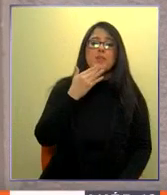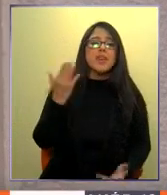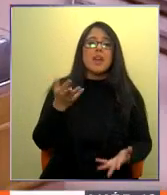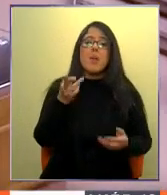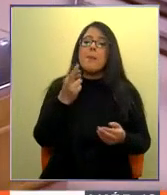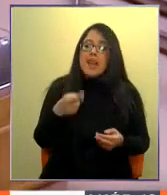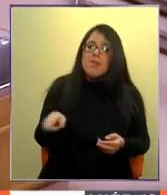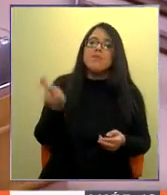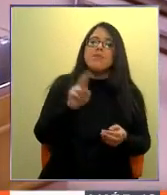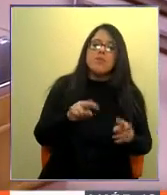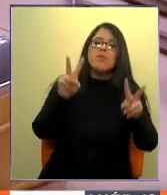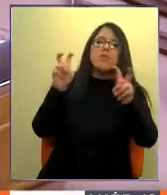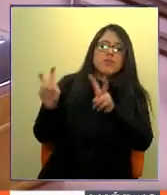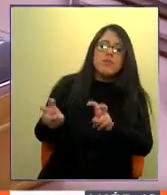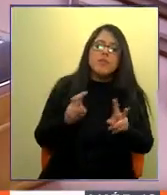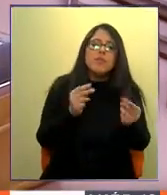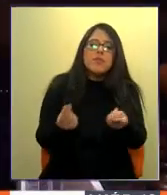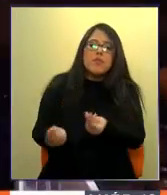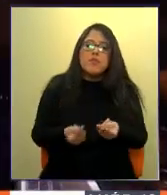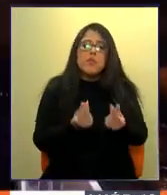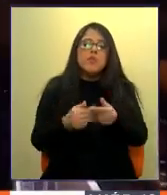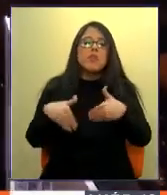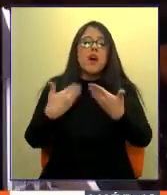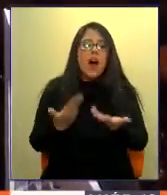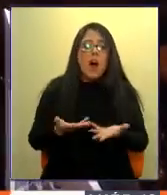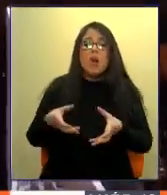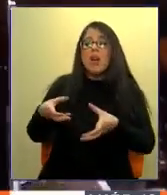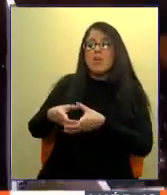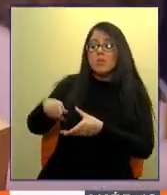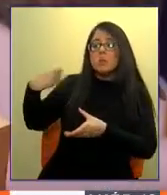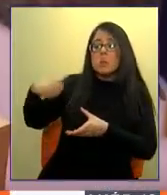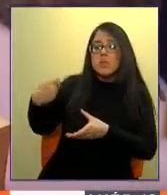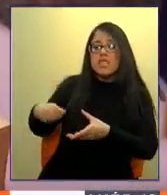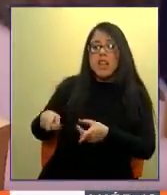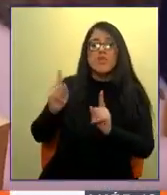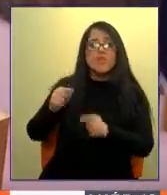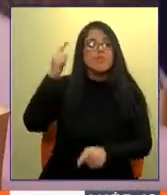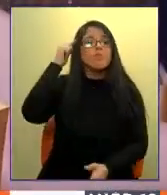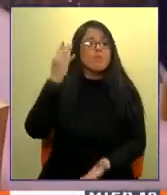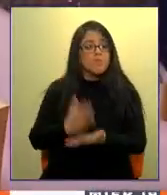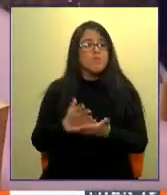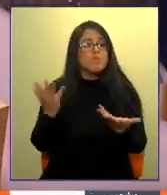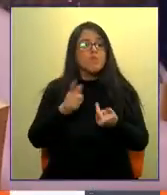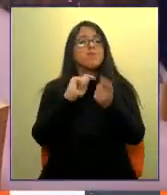económica. Ahora la discusión queda en manos del Senado para ser despachado a ley.